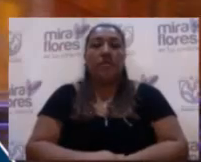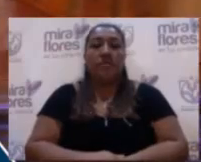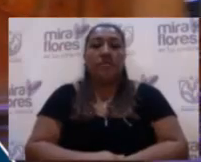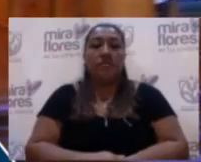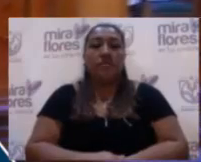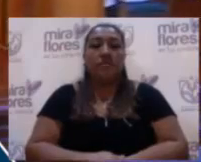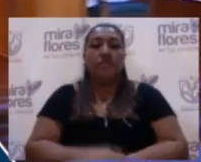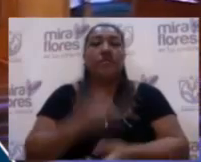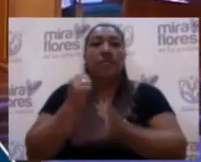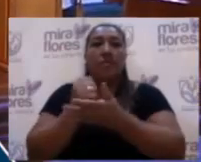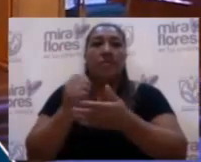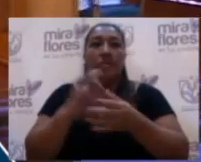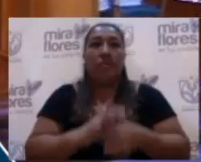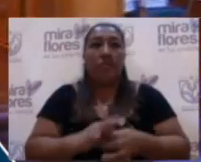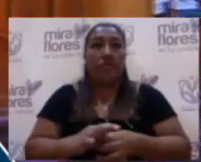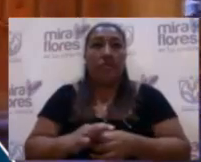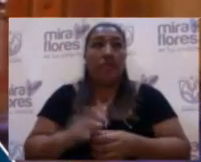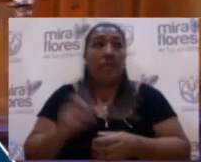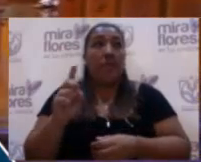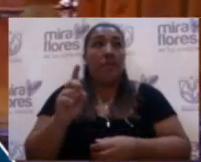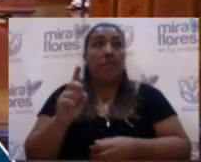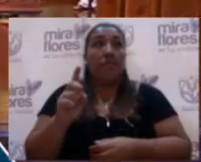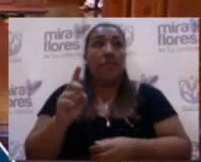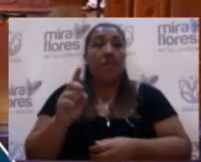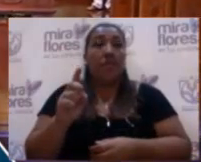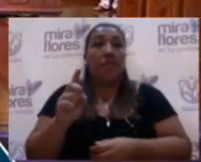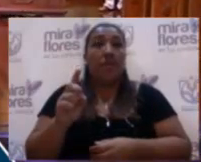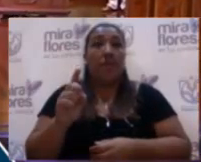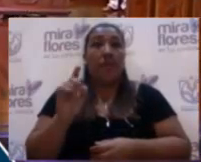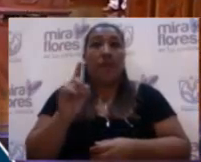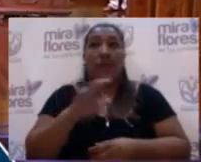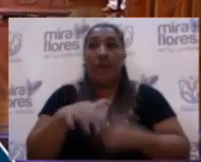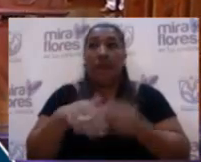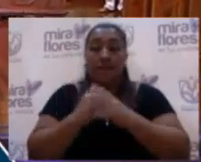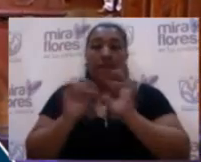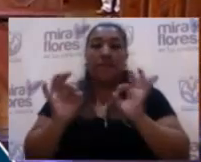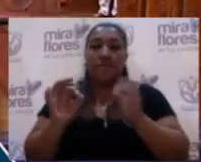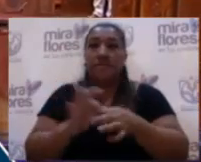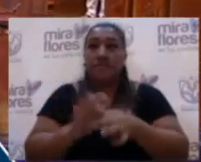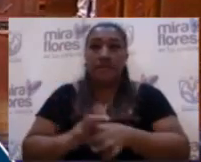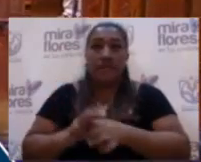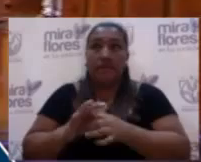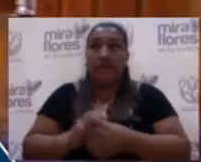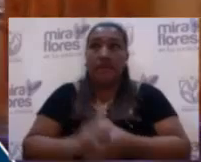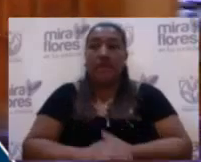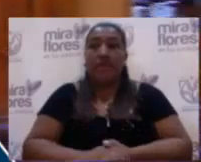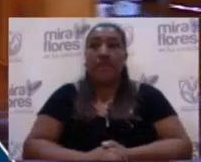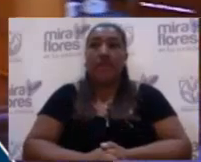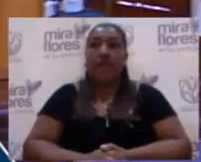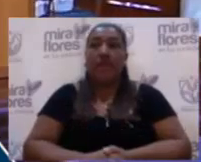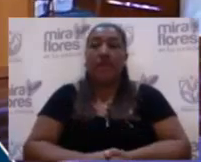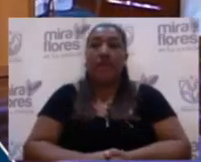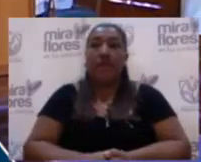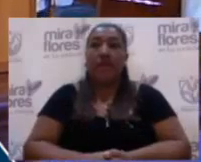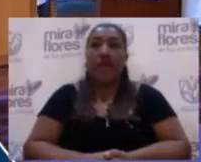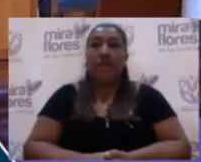Se aprueba por un solo voto. ¿Todos? ¿Usted también, señor Albertis?